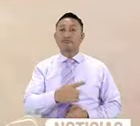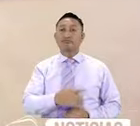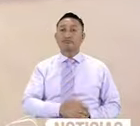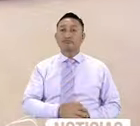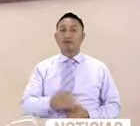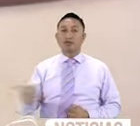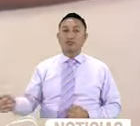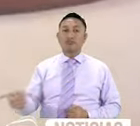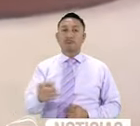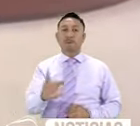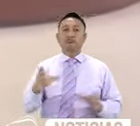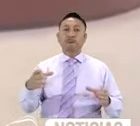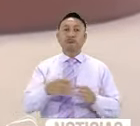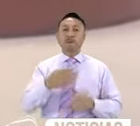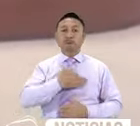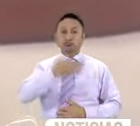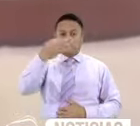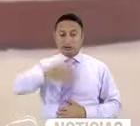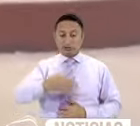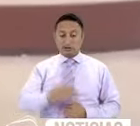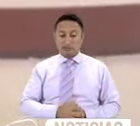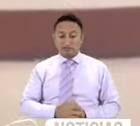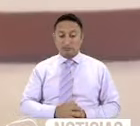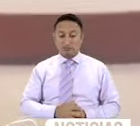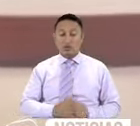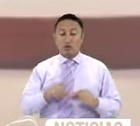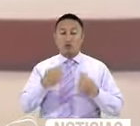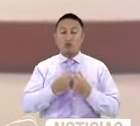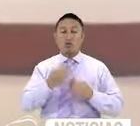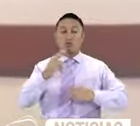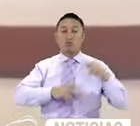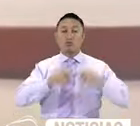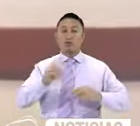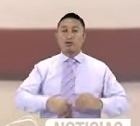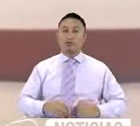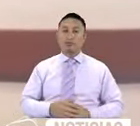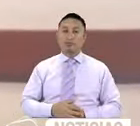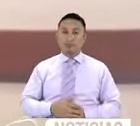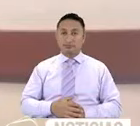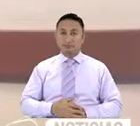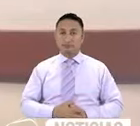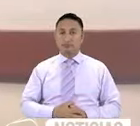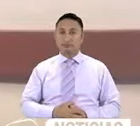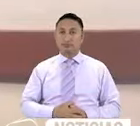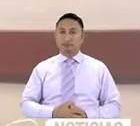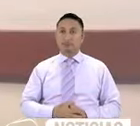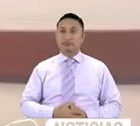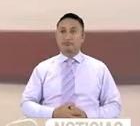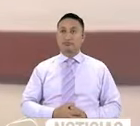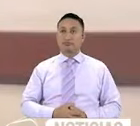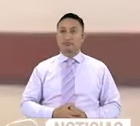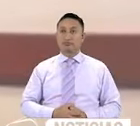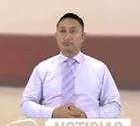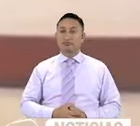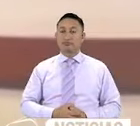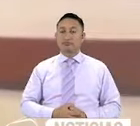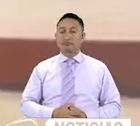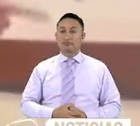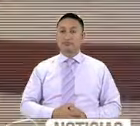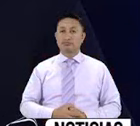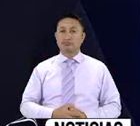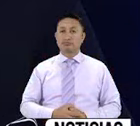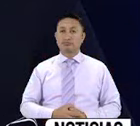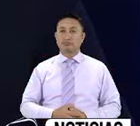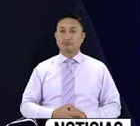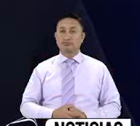Comité de Ética por el Movimiento Construye. ¡Estoy jugando la vida! Informó Valeria Navarro. ¡No!